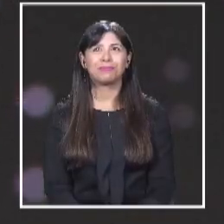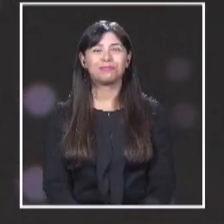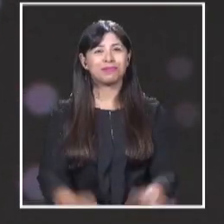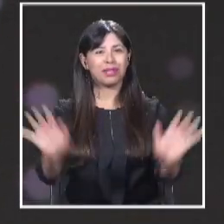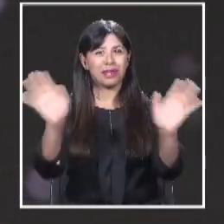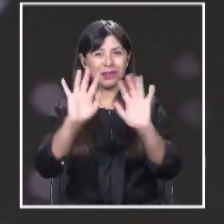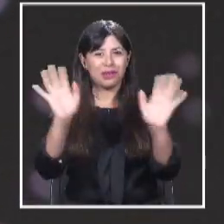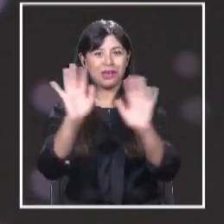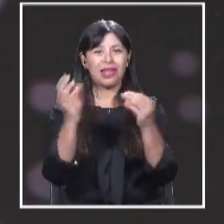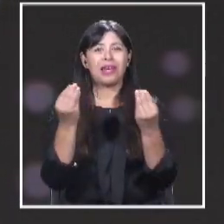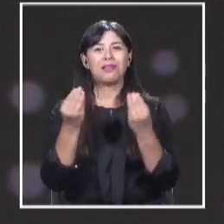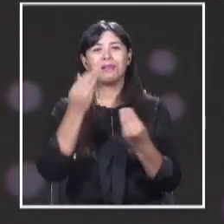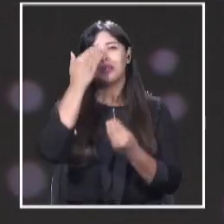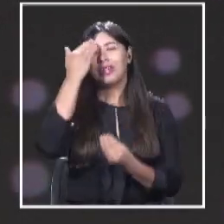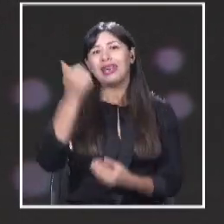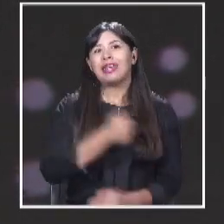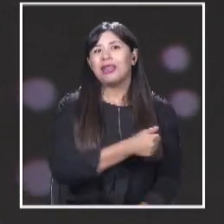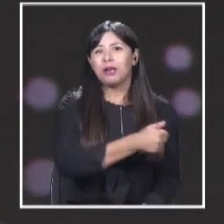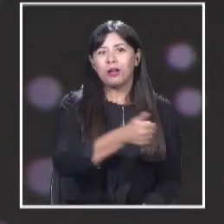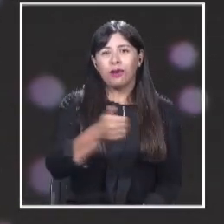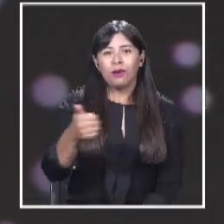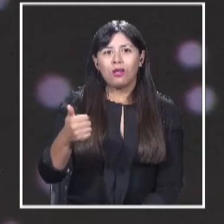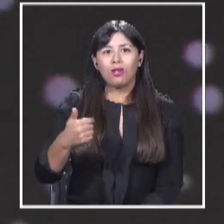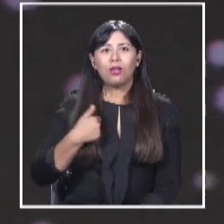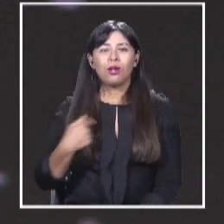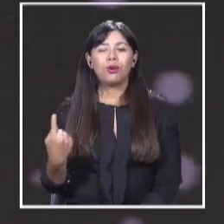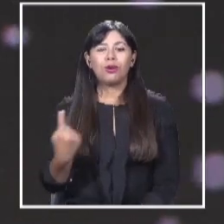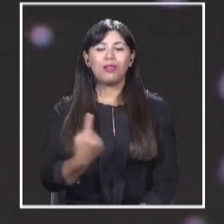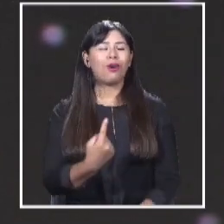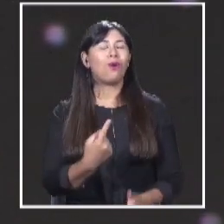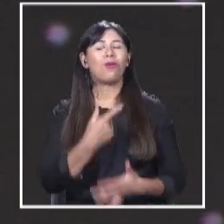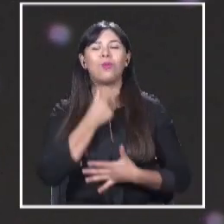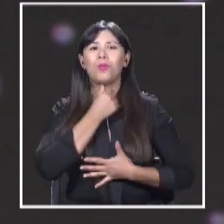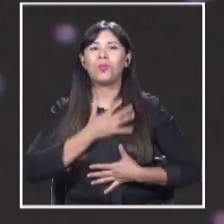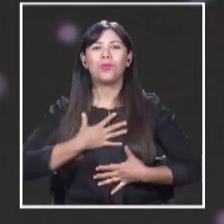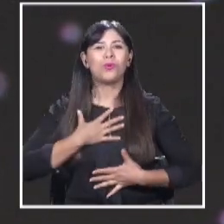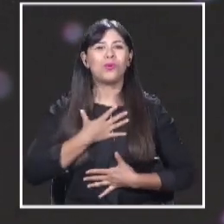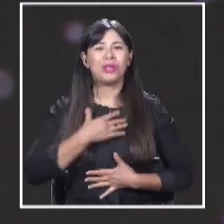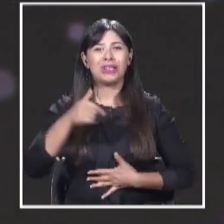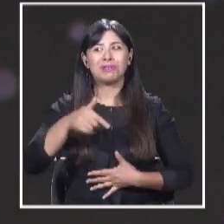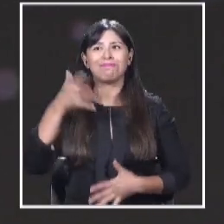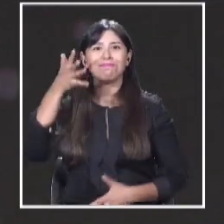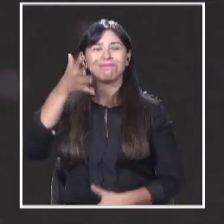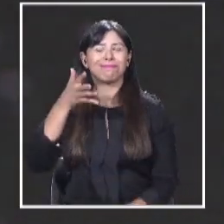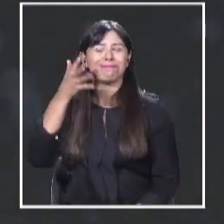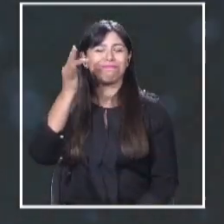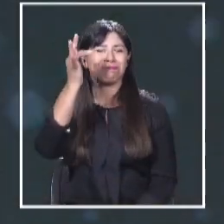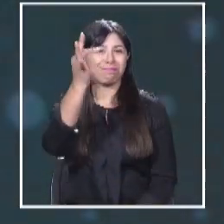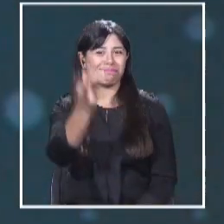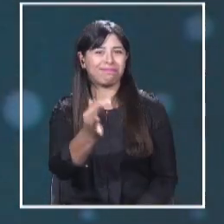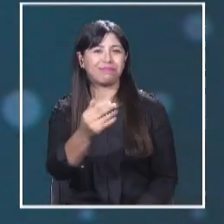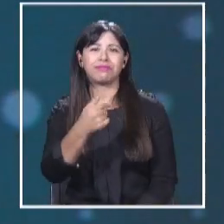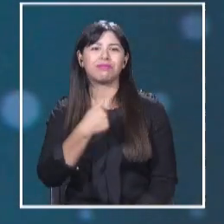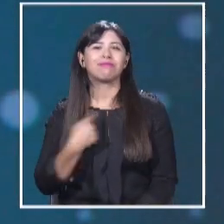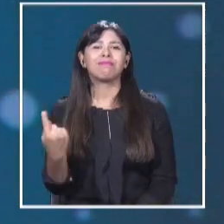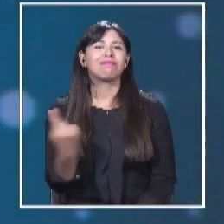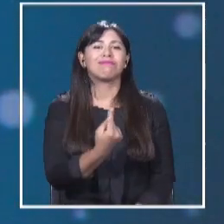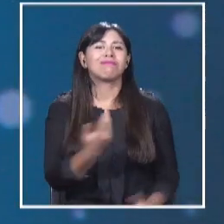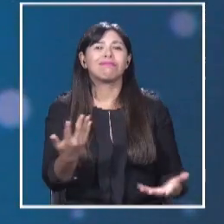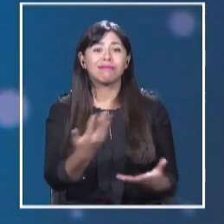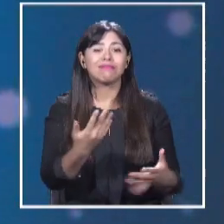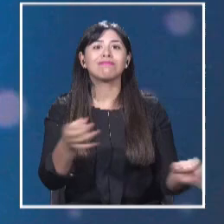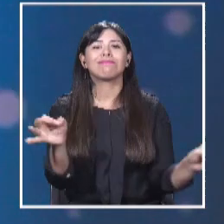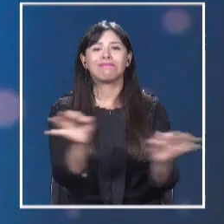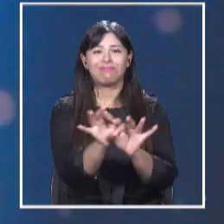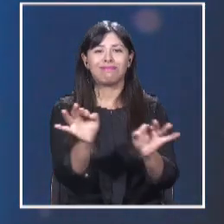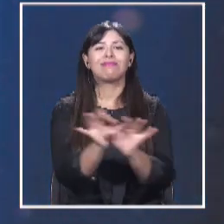Hola, muy buenos días a todos. Es un verdadero placer estar aquí en el Congreso Futuro y yo vengo a hablar también del futuro, pero